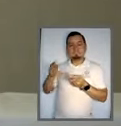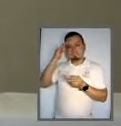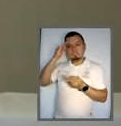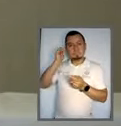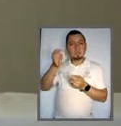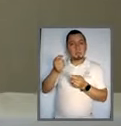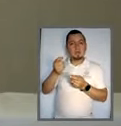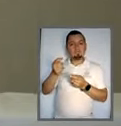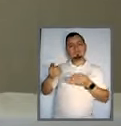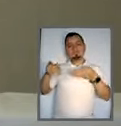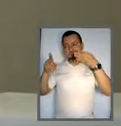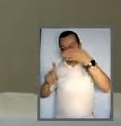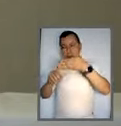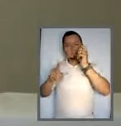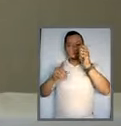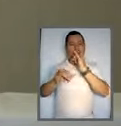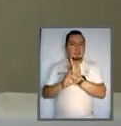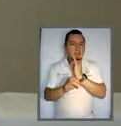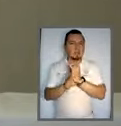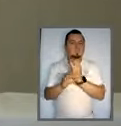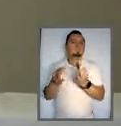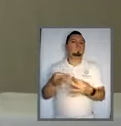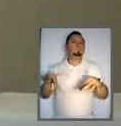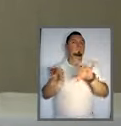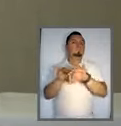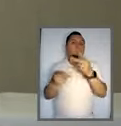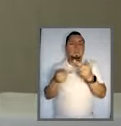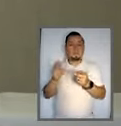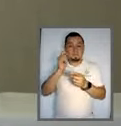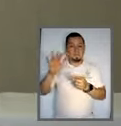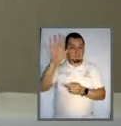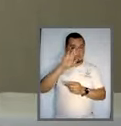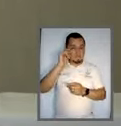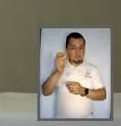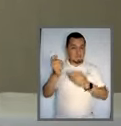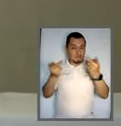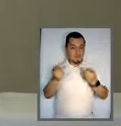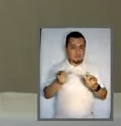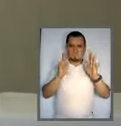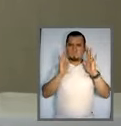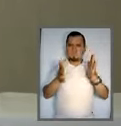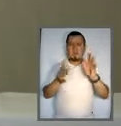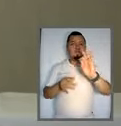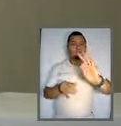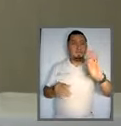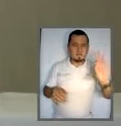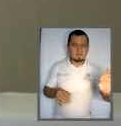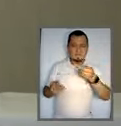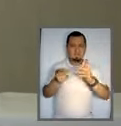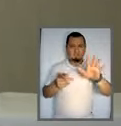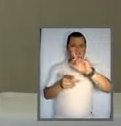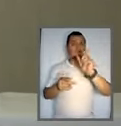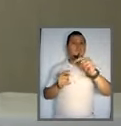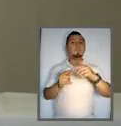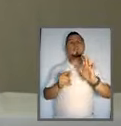y lo estamos llevando con mucho éxito. Decirles también que este anuncio, donde ya se fijan las fechas de cómo será de aquí